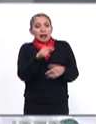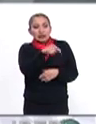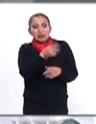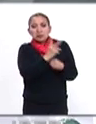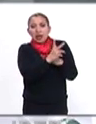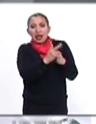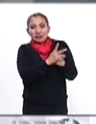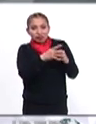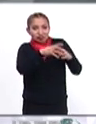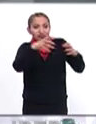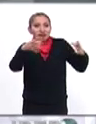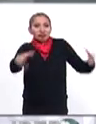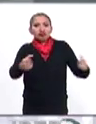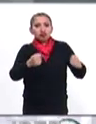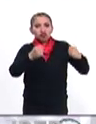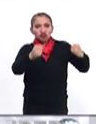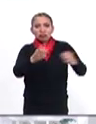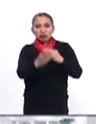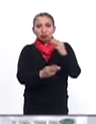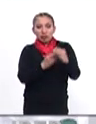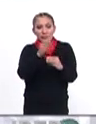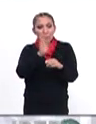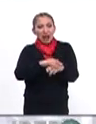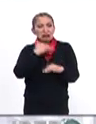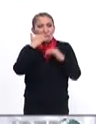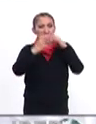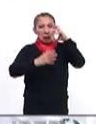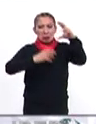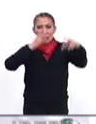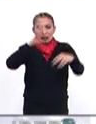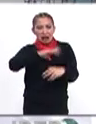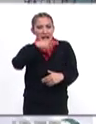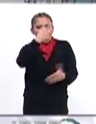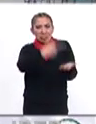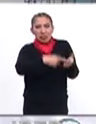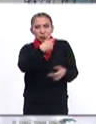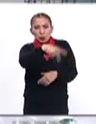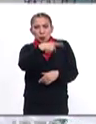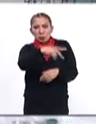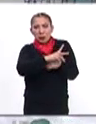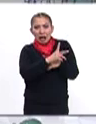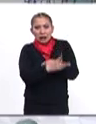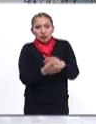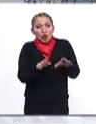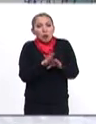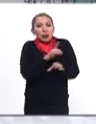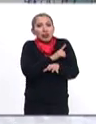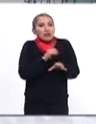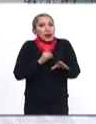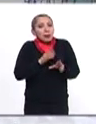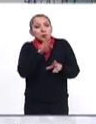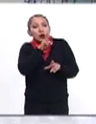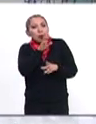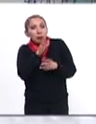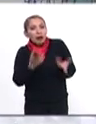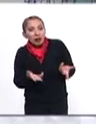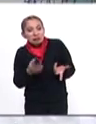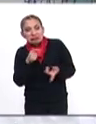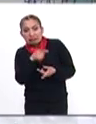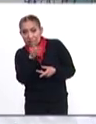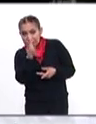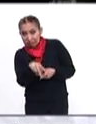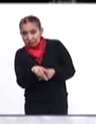las naciones como las grandes potencias mundiales que más contaminan. En ese sentido, ¿cómo debemos de